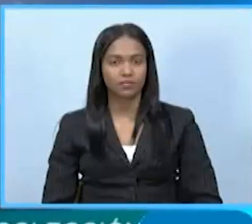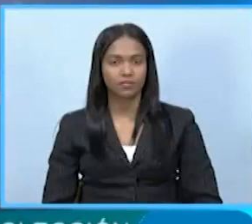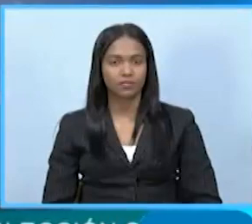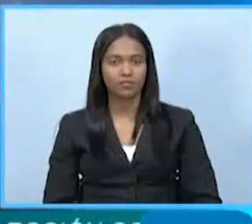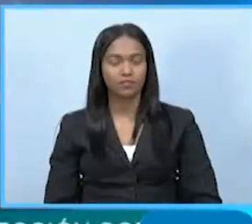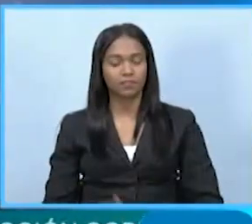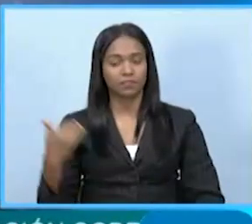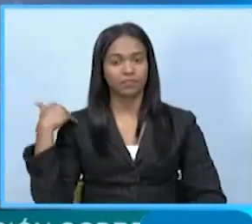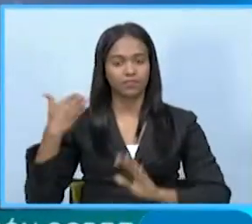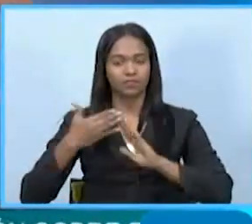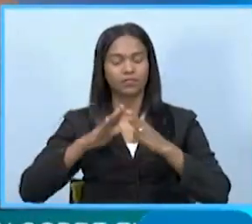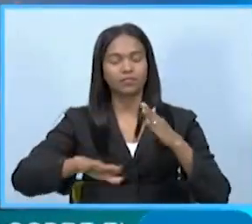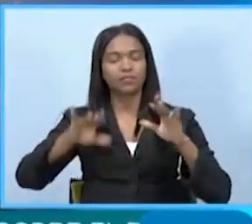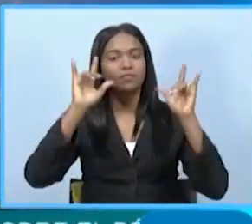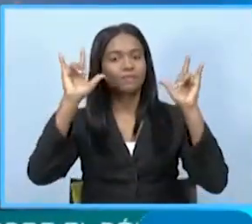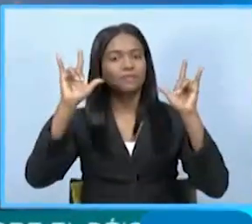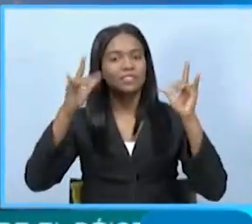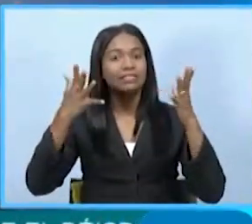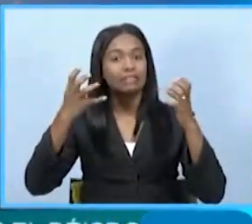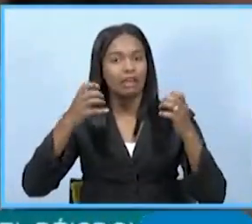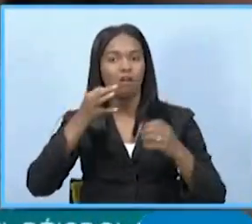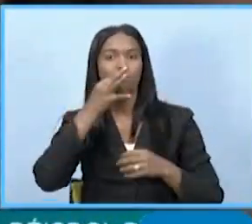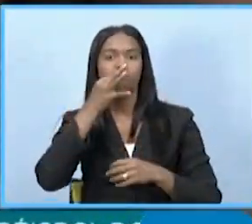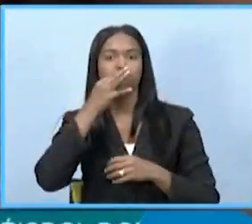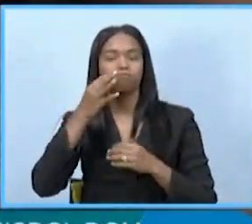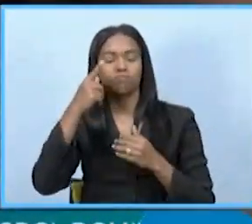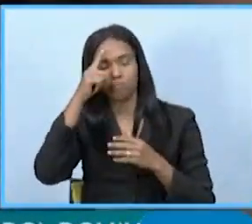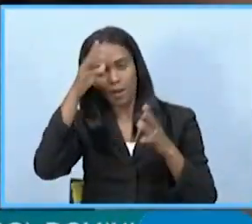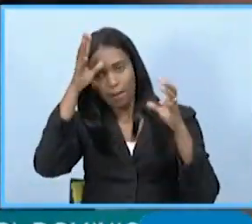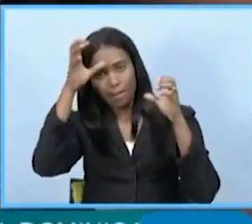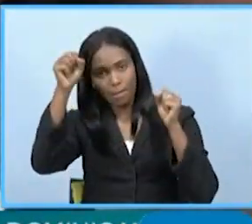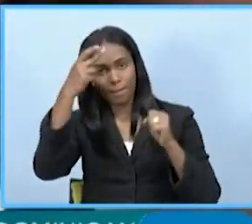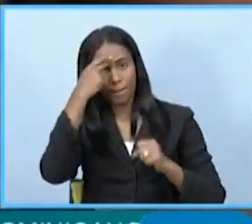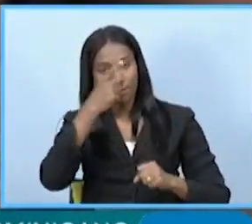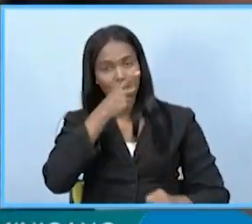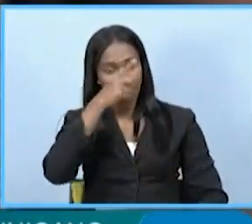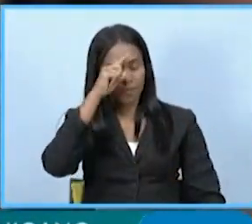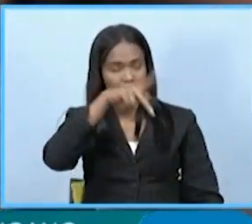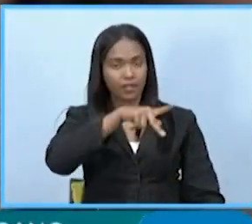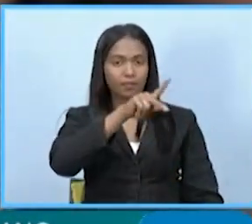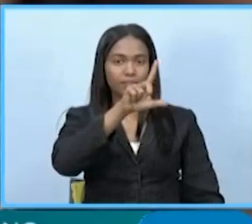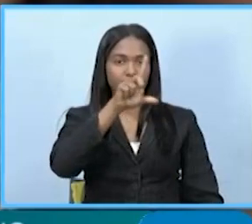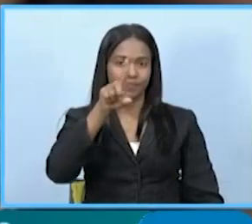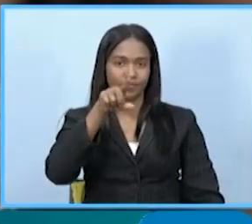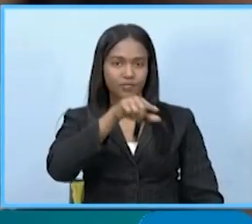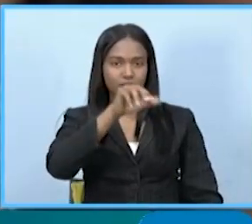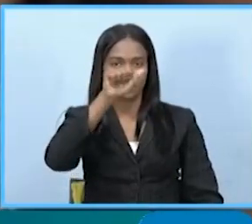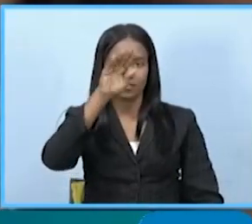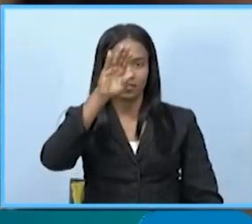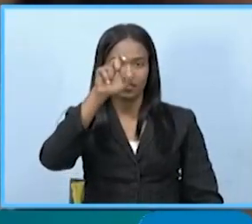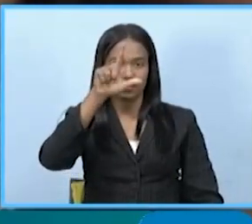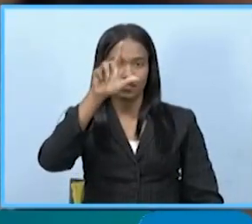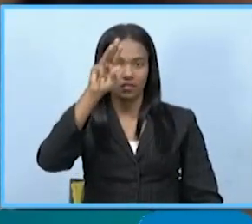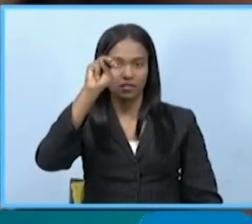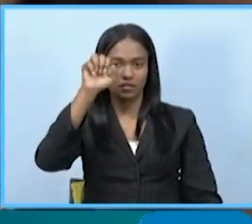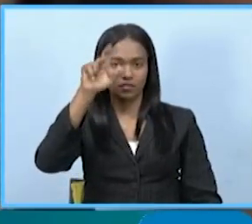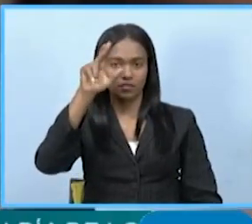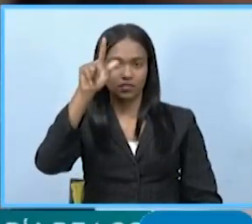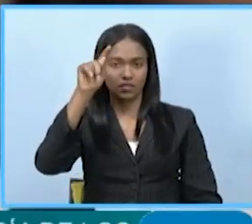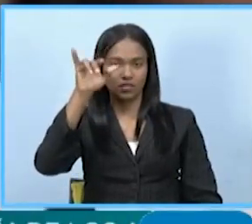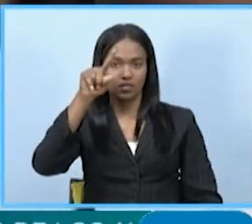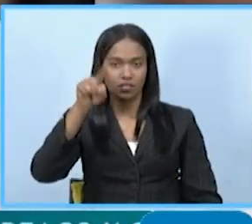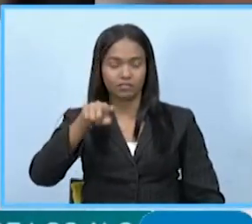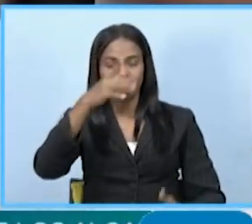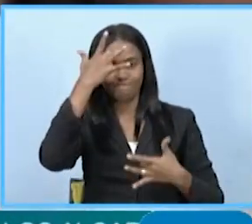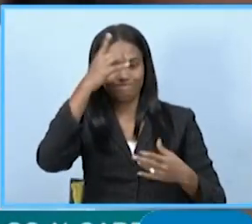Señoras, y el alcalde de Santiago y postulante a la presidencia de la República por el Partido de la Liberación Dominicana, Abel Martínez, fue diagnosticado